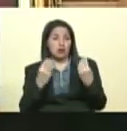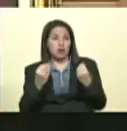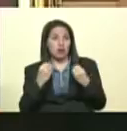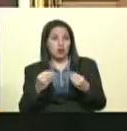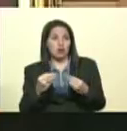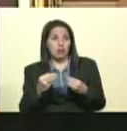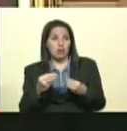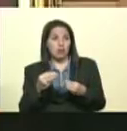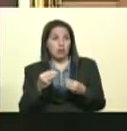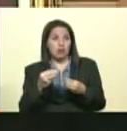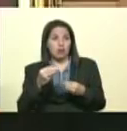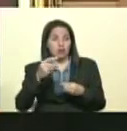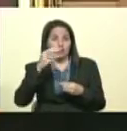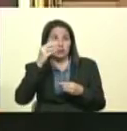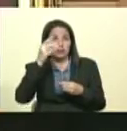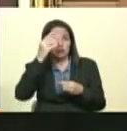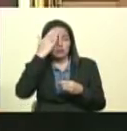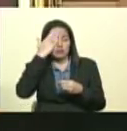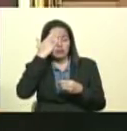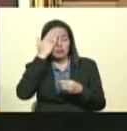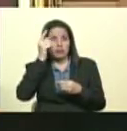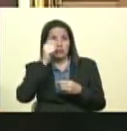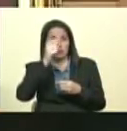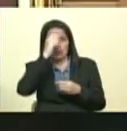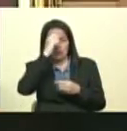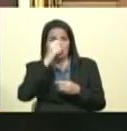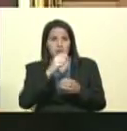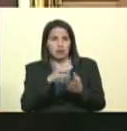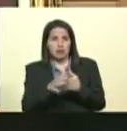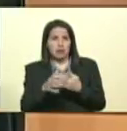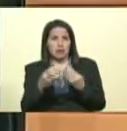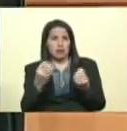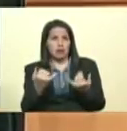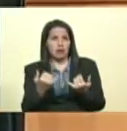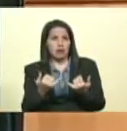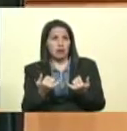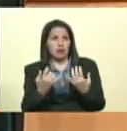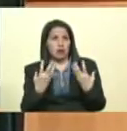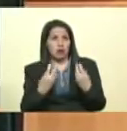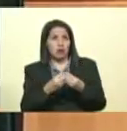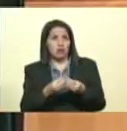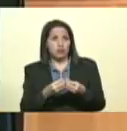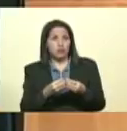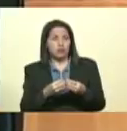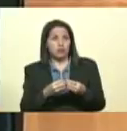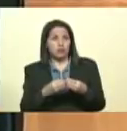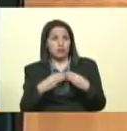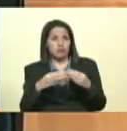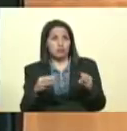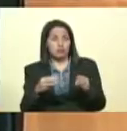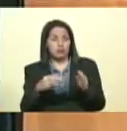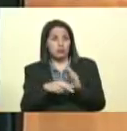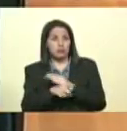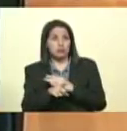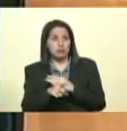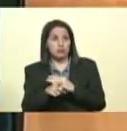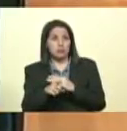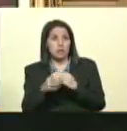ejecutivo, Tarek El Aissami, un saludo. En la puerta de Miraflores y de ahí nos vinimos directo al acto.